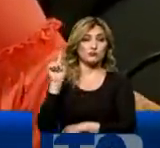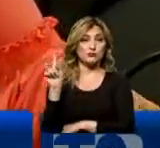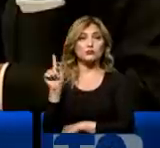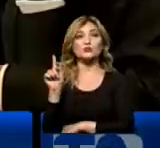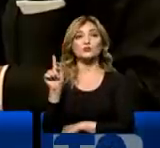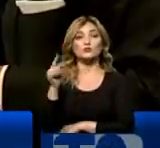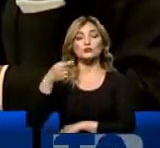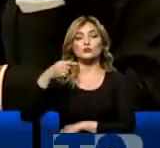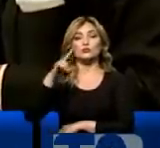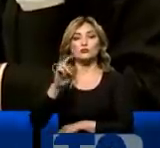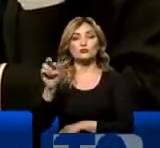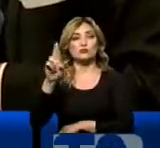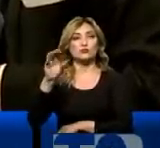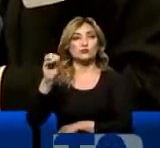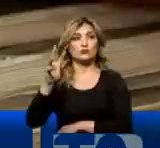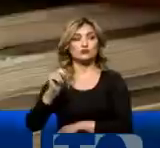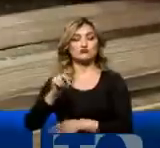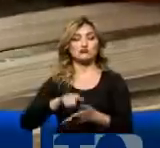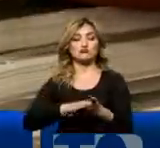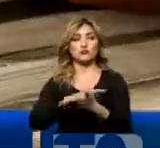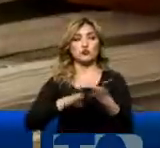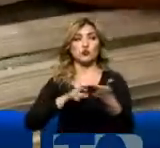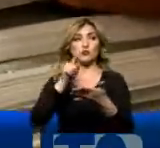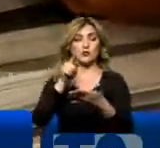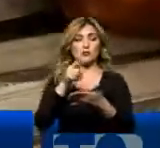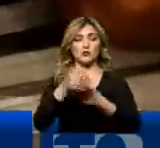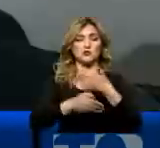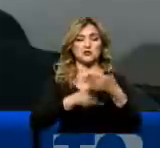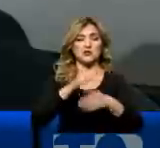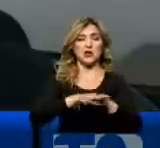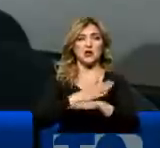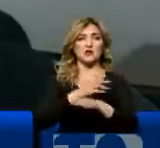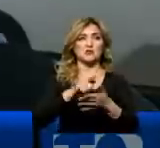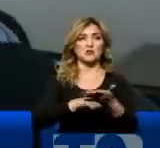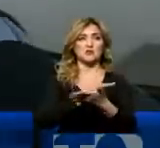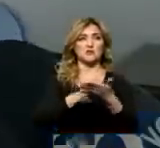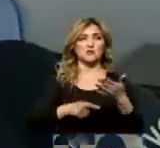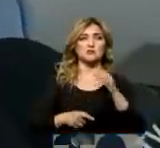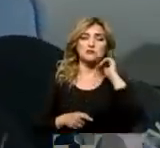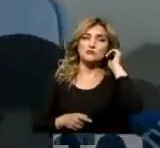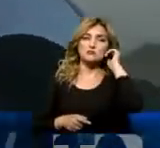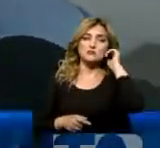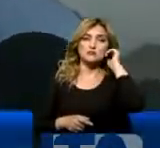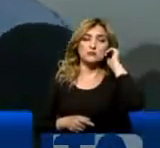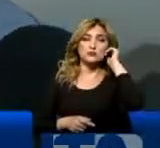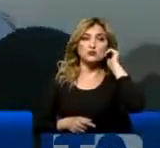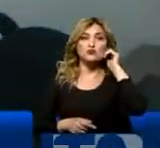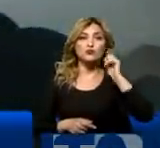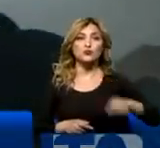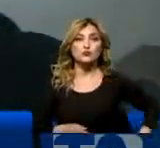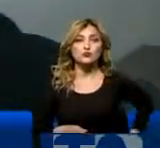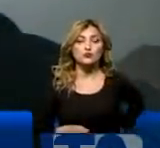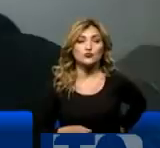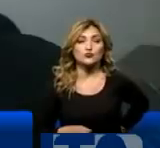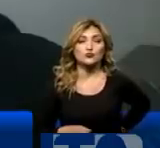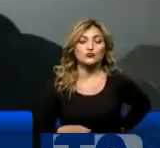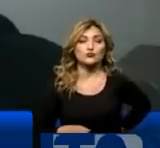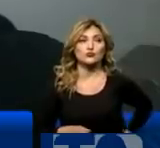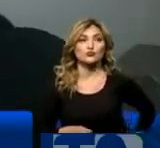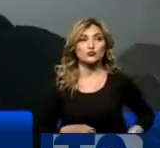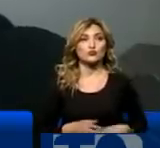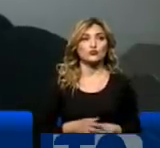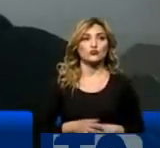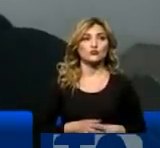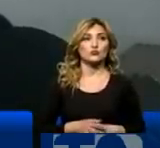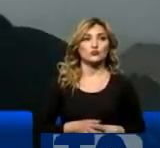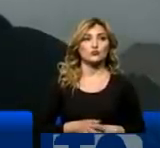Guerrón resolvió declarar la nulidad de una parte de la causa. A partir de el impulso procesal del impulso